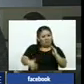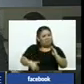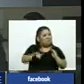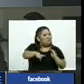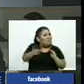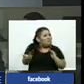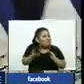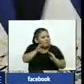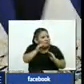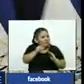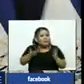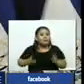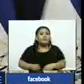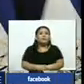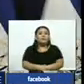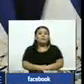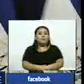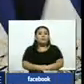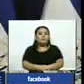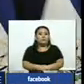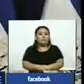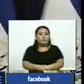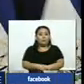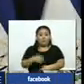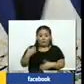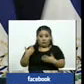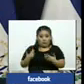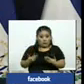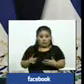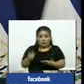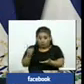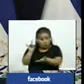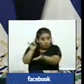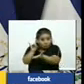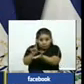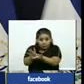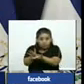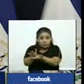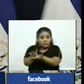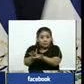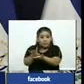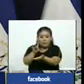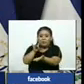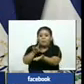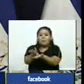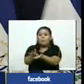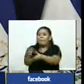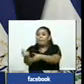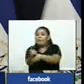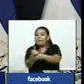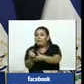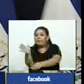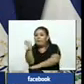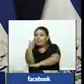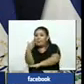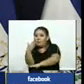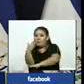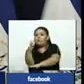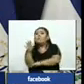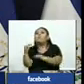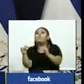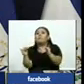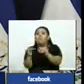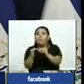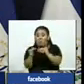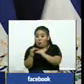Veamos. No solo expulsamos a la delegación, sino que invitamos a la otra